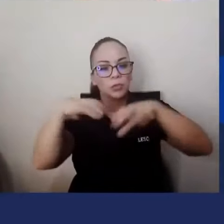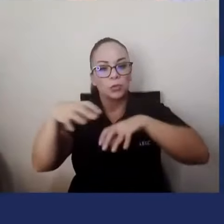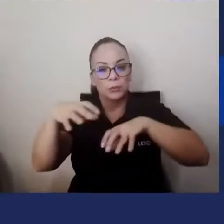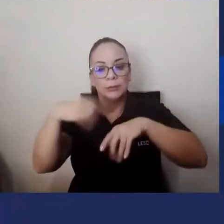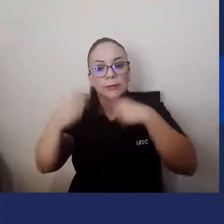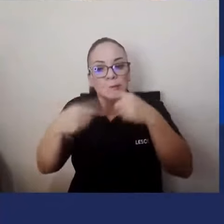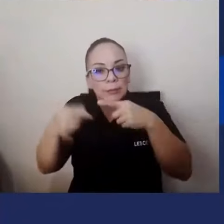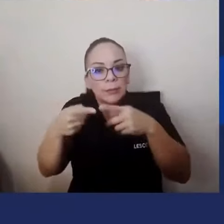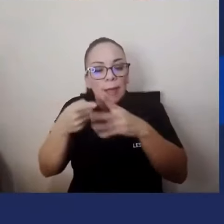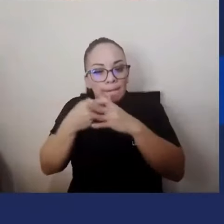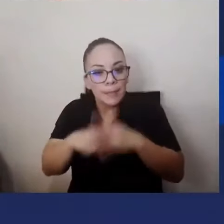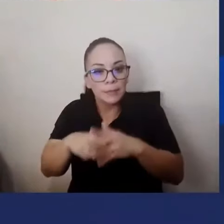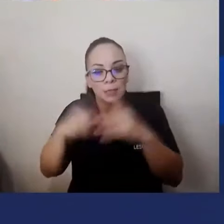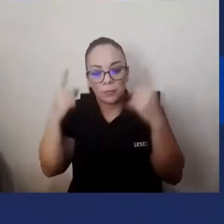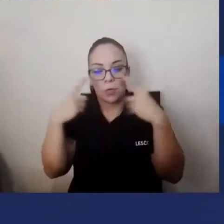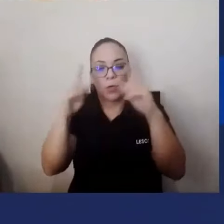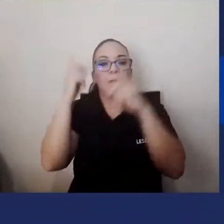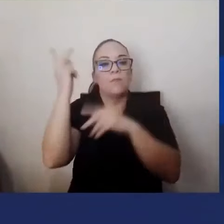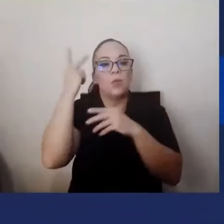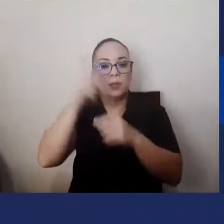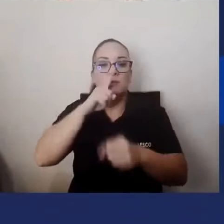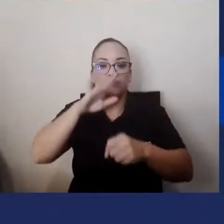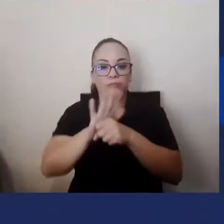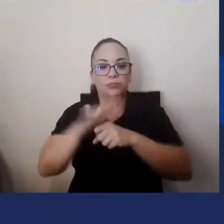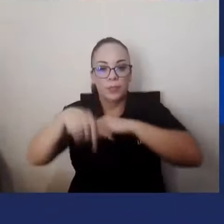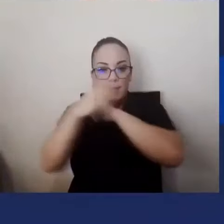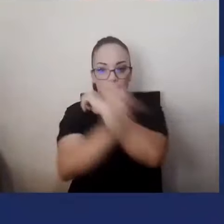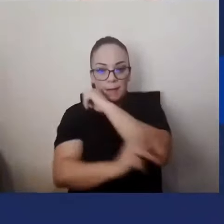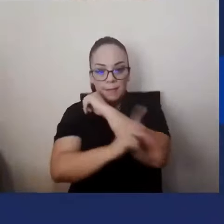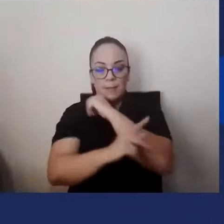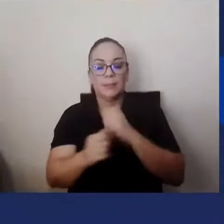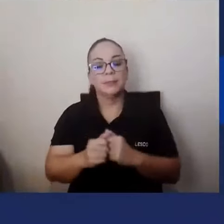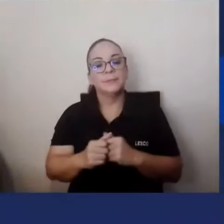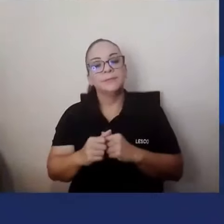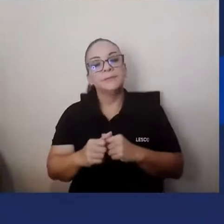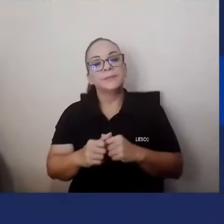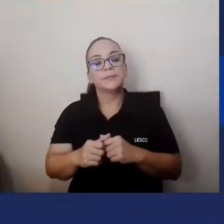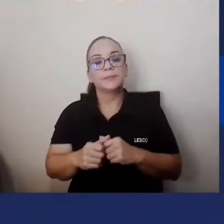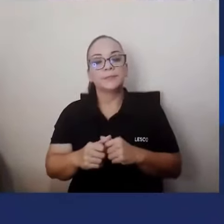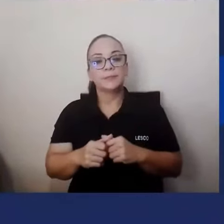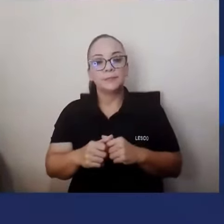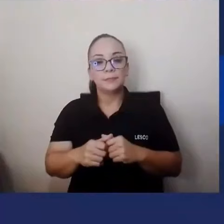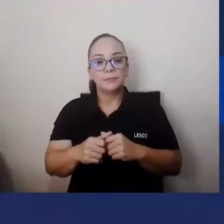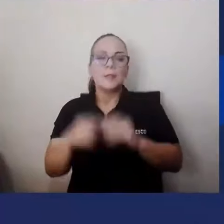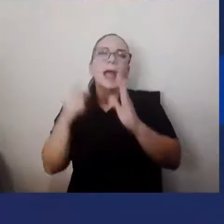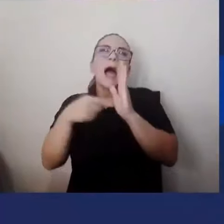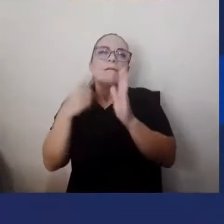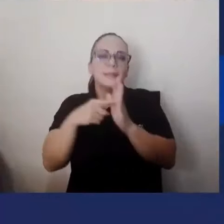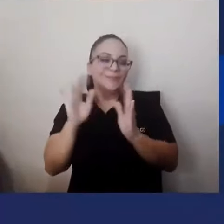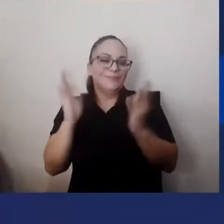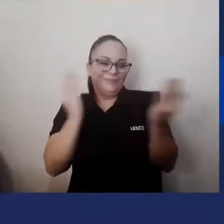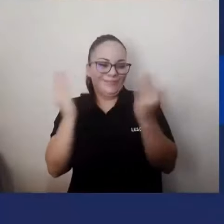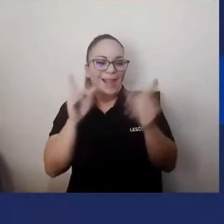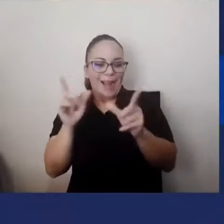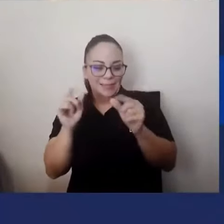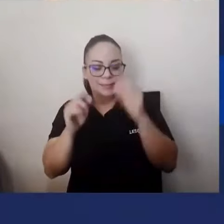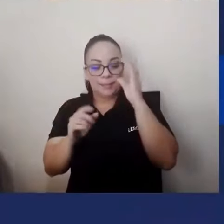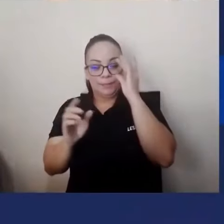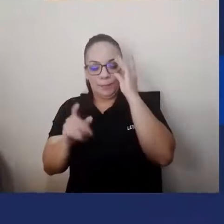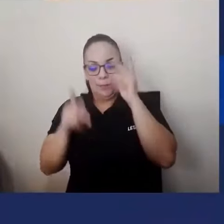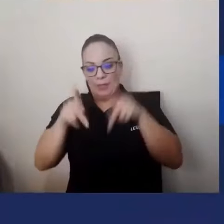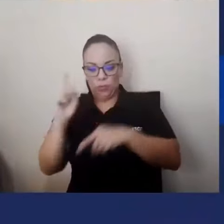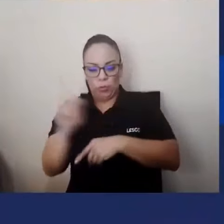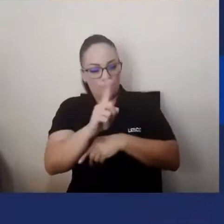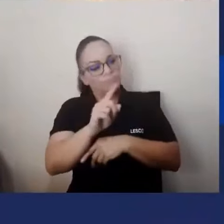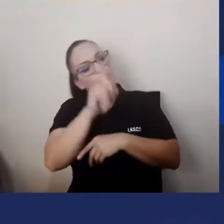política una realidad en nuestro país. Y muchas veces el paciente le va a preguntar al doctor, doctor,